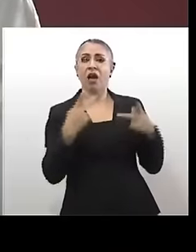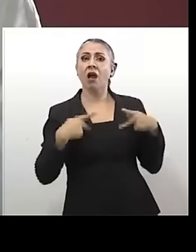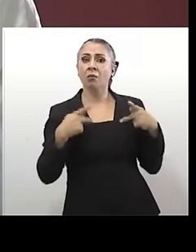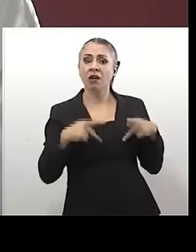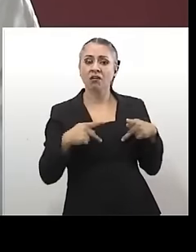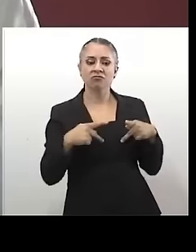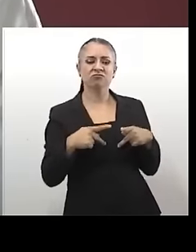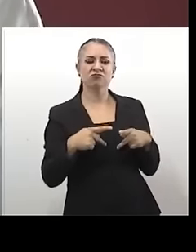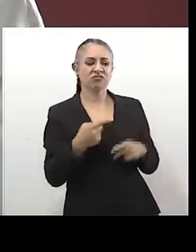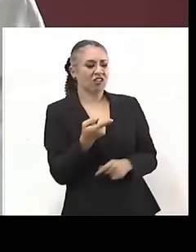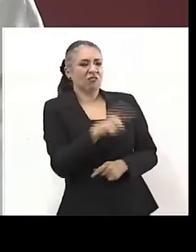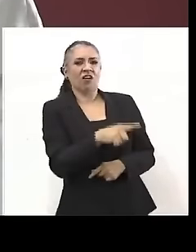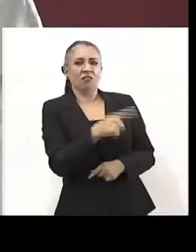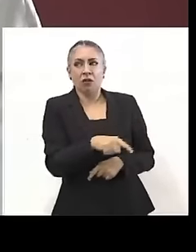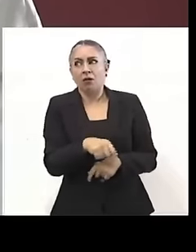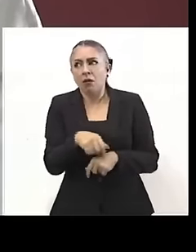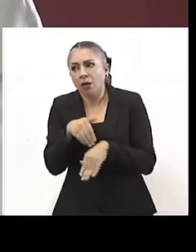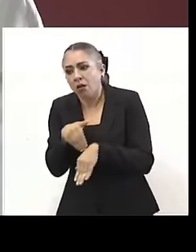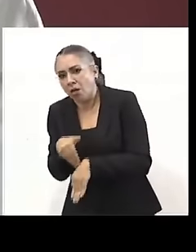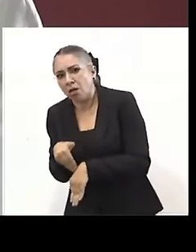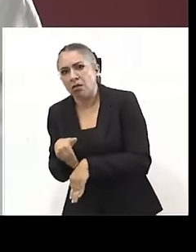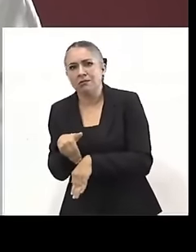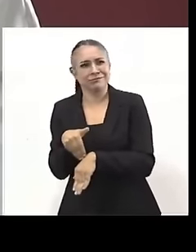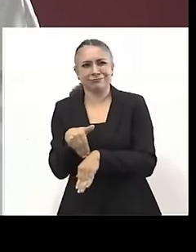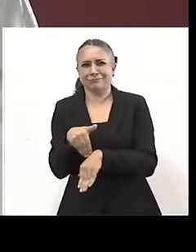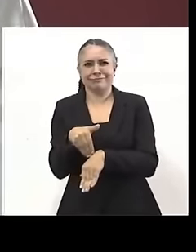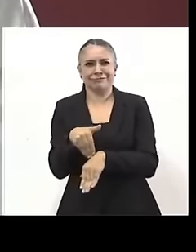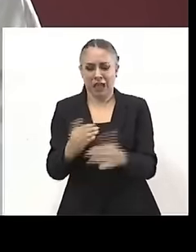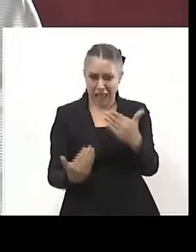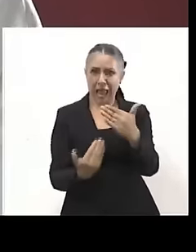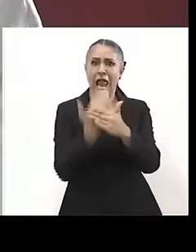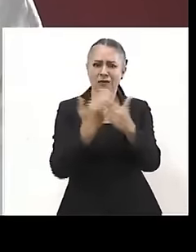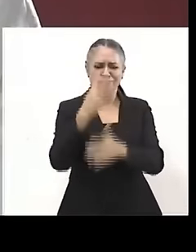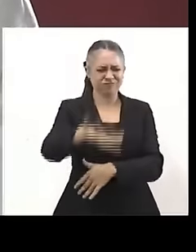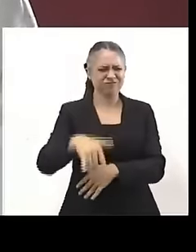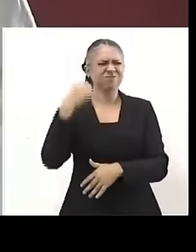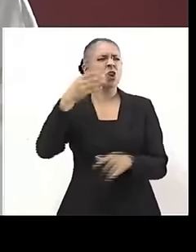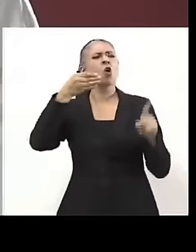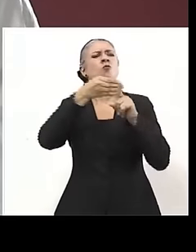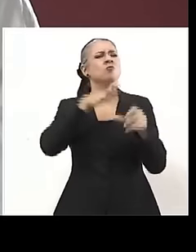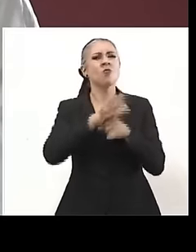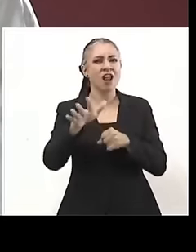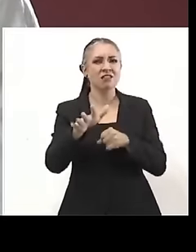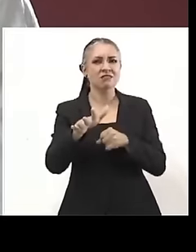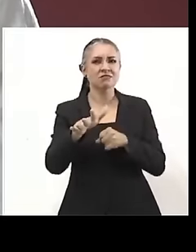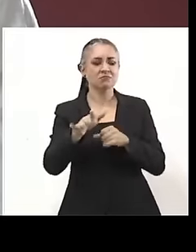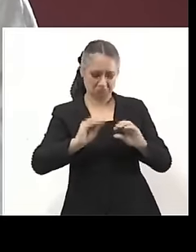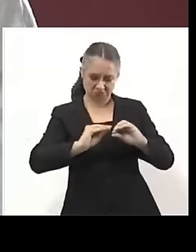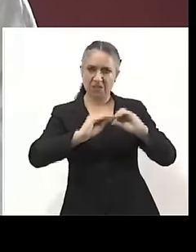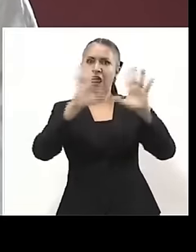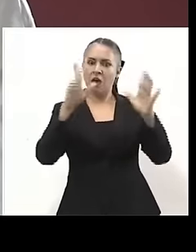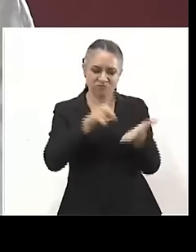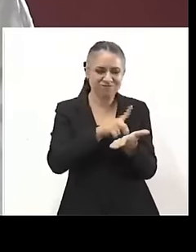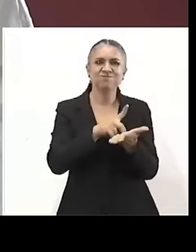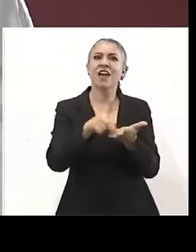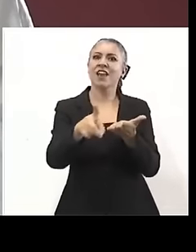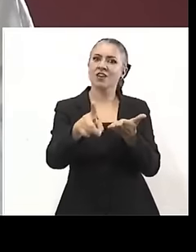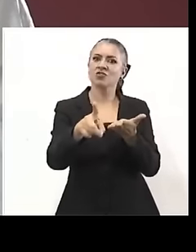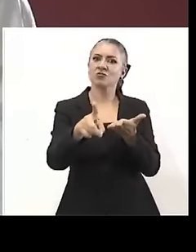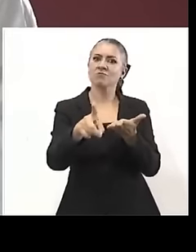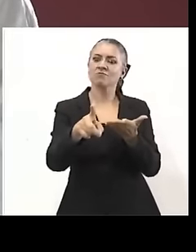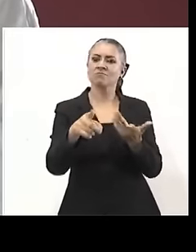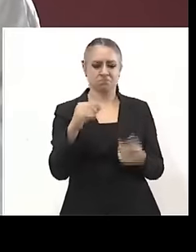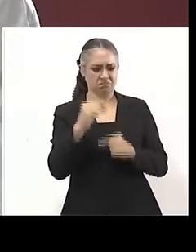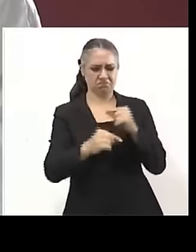la mañanera es para informar para aclarar para ejercer el derecho de réplica